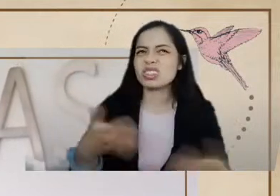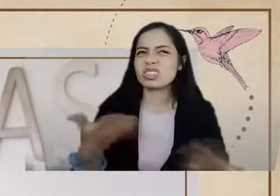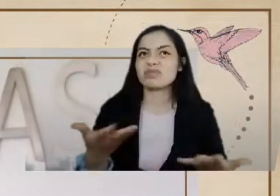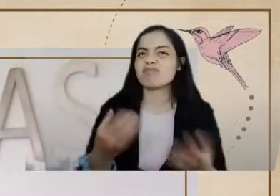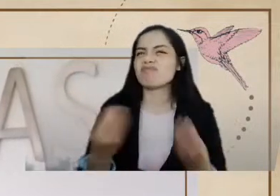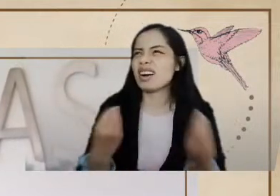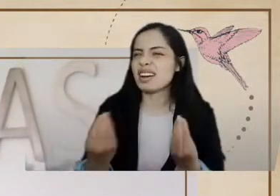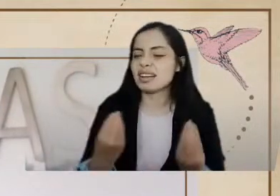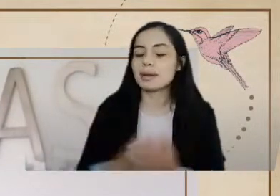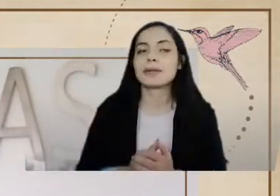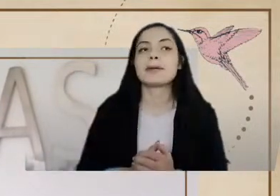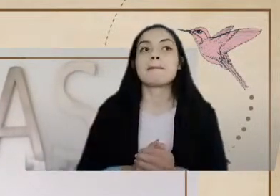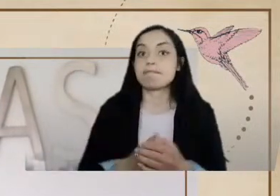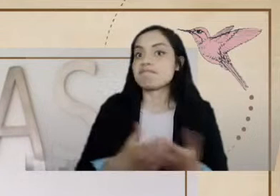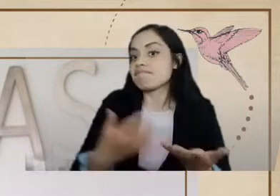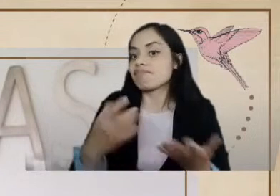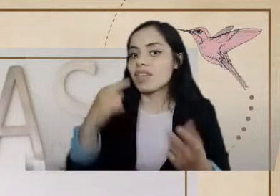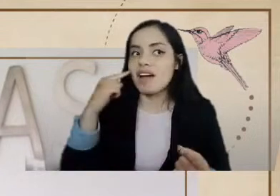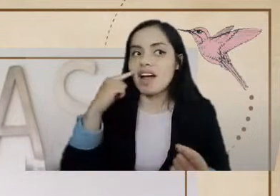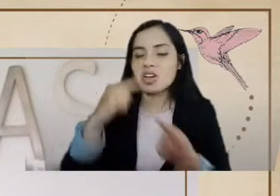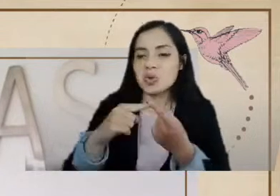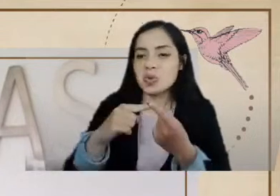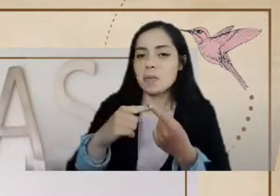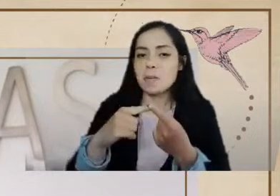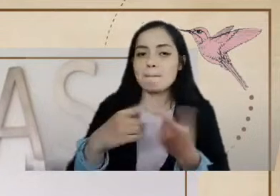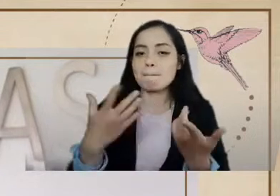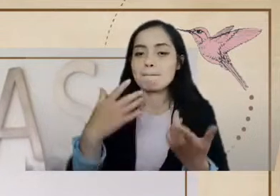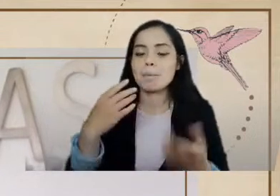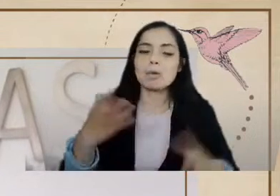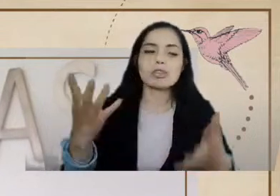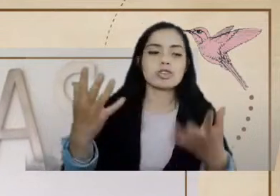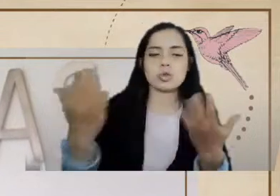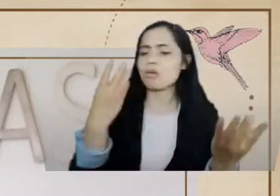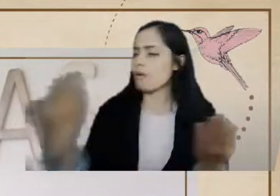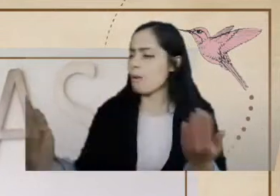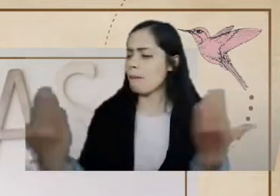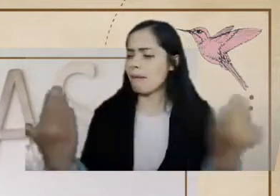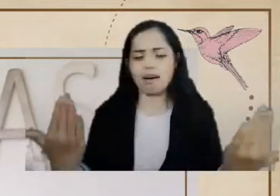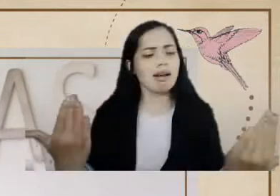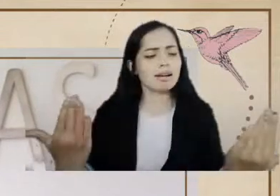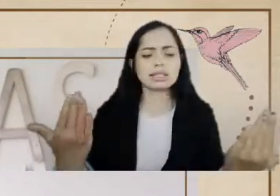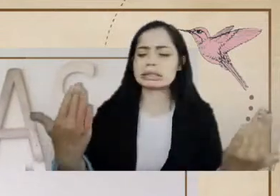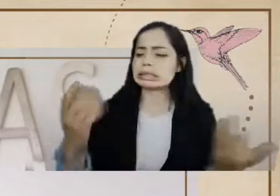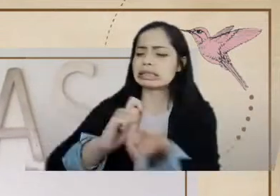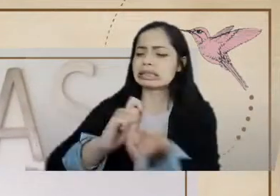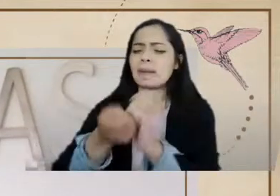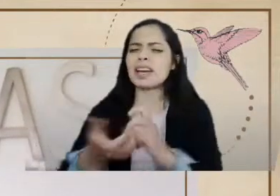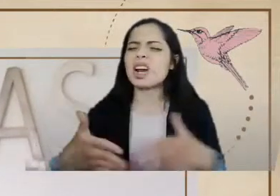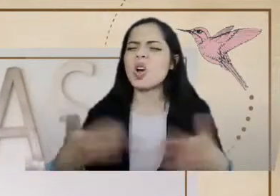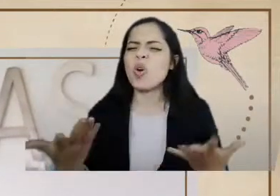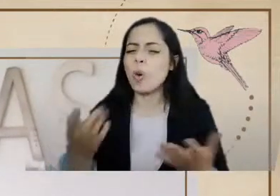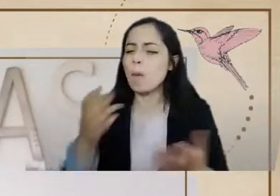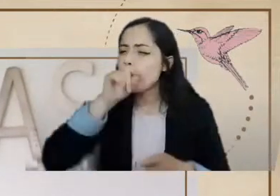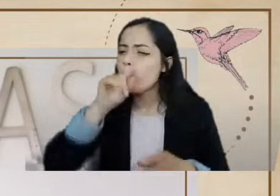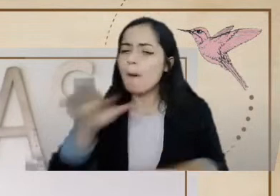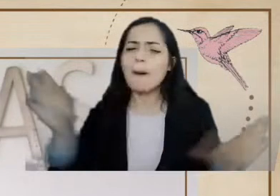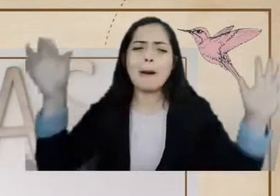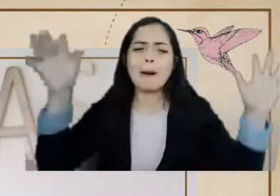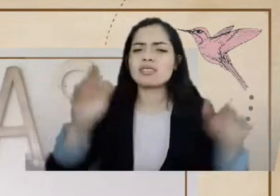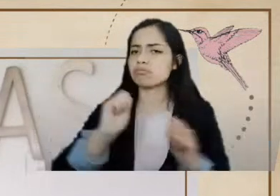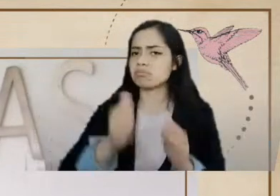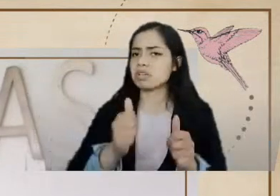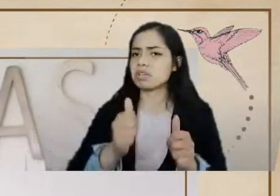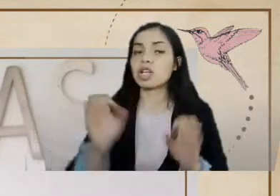genética, poblacional, así como el estado de conservación, teniendo en cuenta los cambios en el paisaje y los efectos del cambio climático, con el fin de